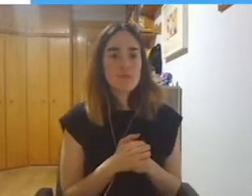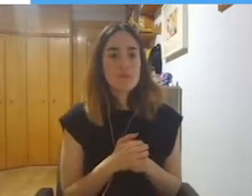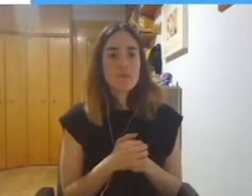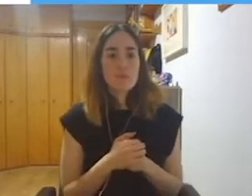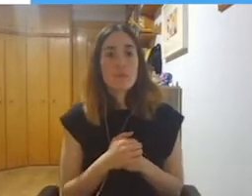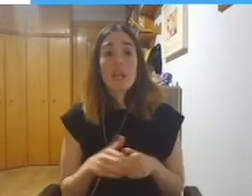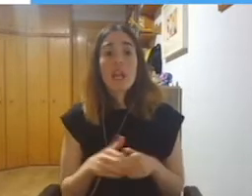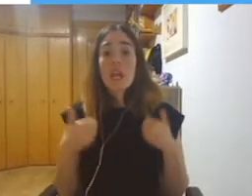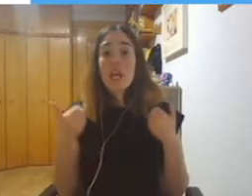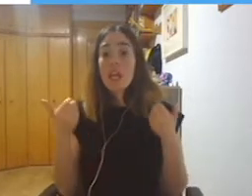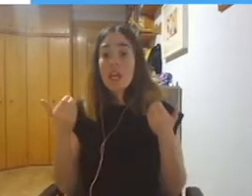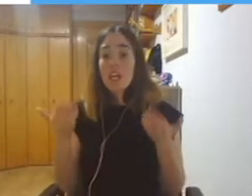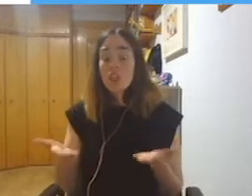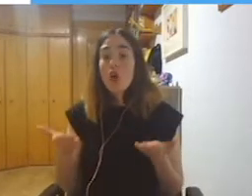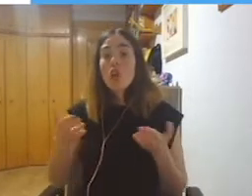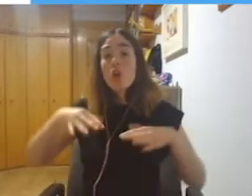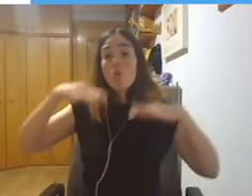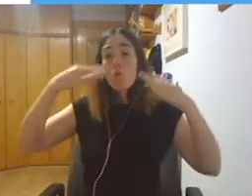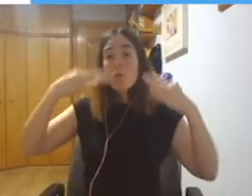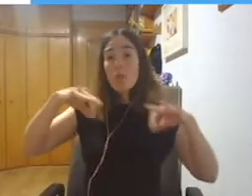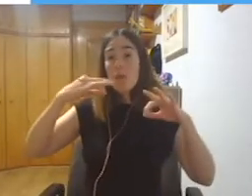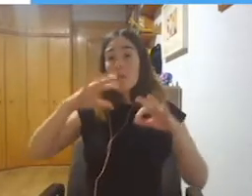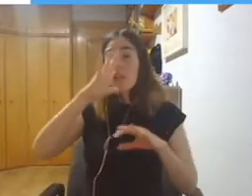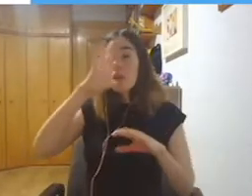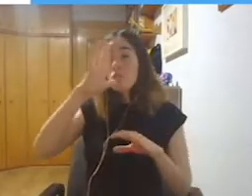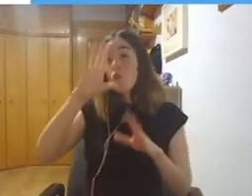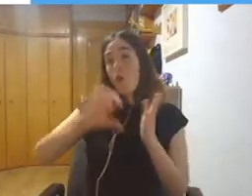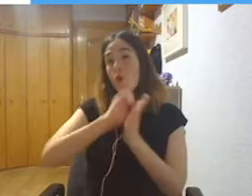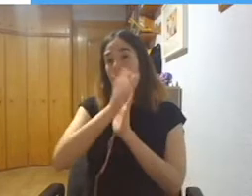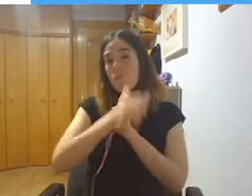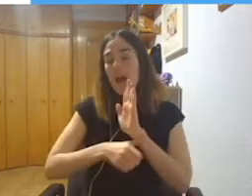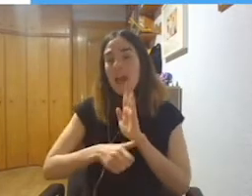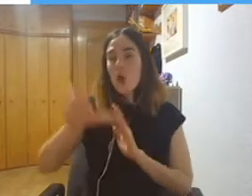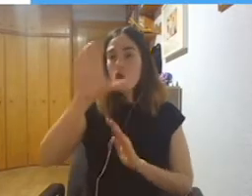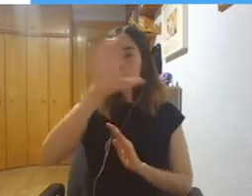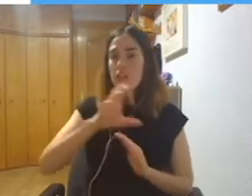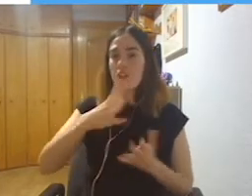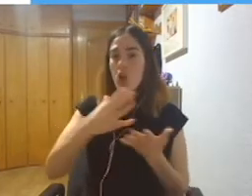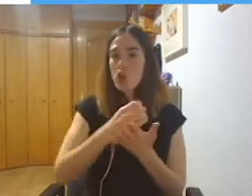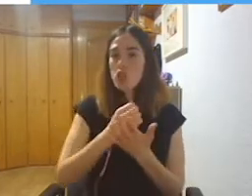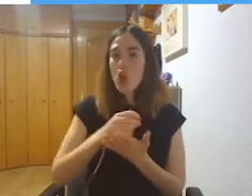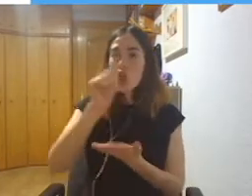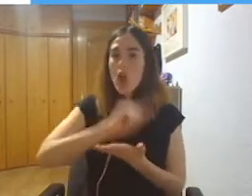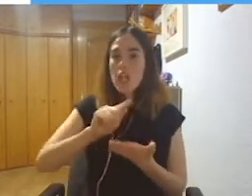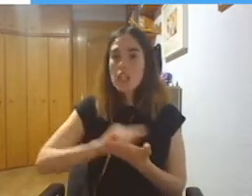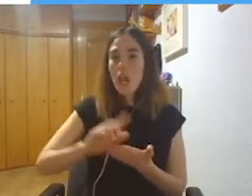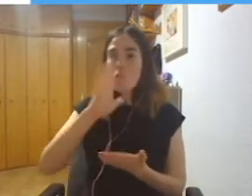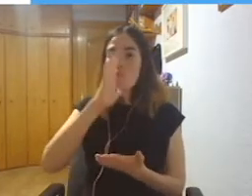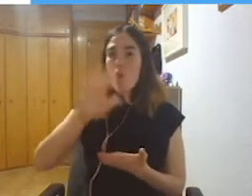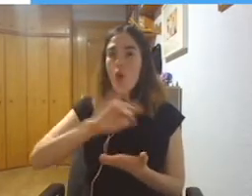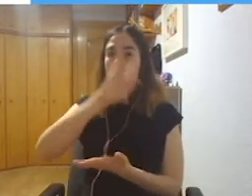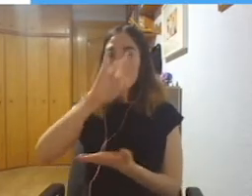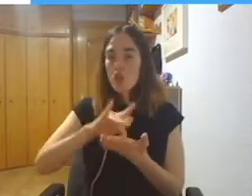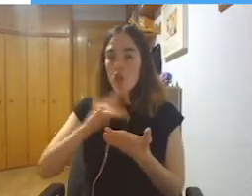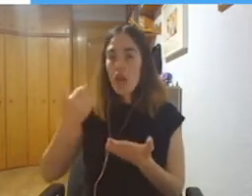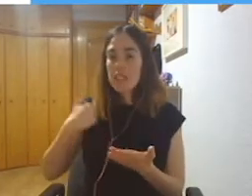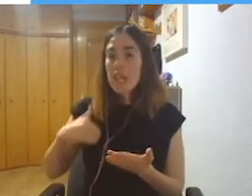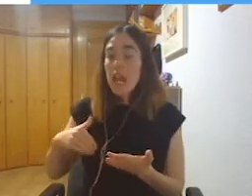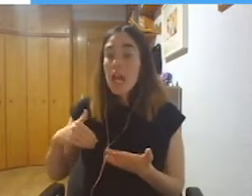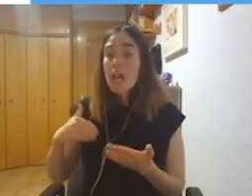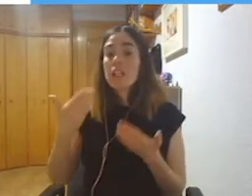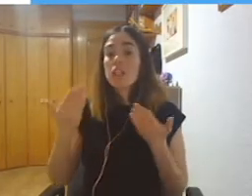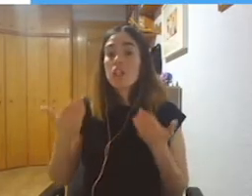Teniendo en cuenta no solamente el marco, digamos, científico, todo lo que se ha escrito para llegar hasta aquí, etcétera,